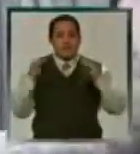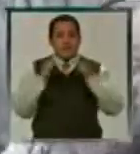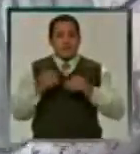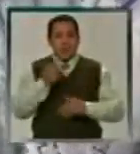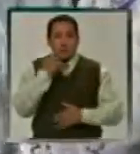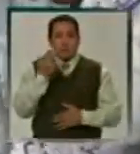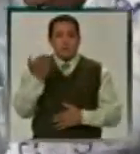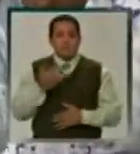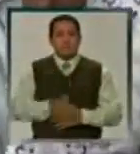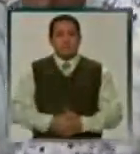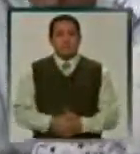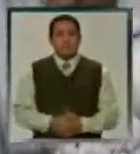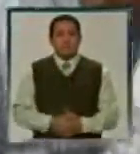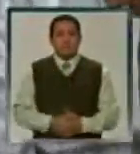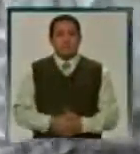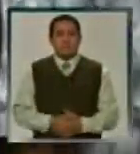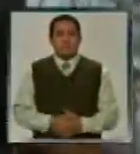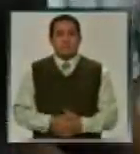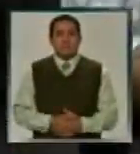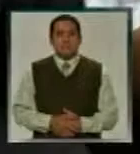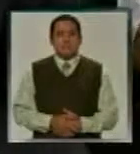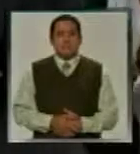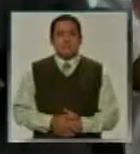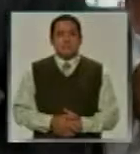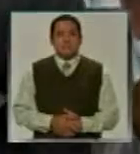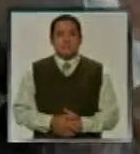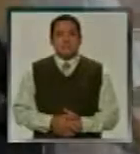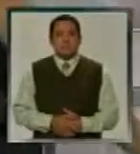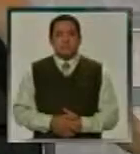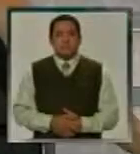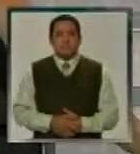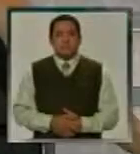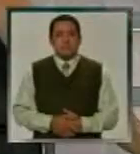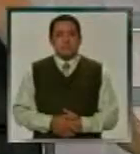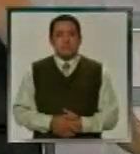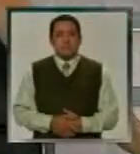Cornejo. Y por su parte...